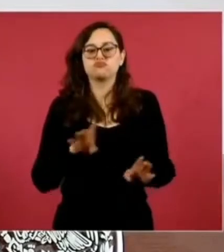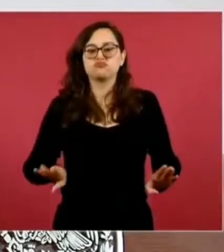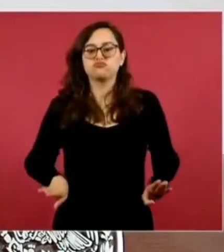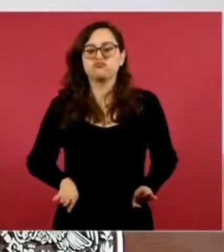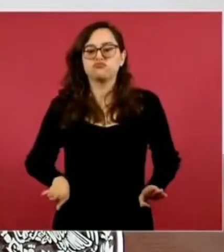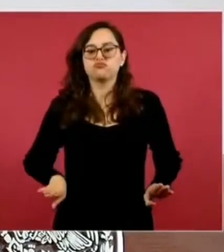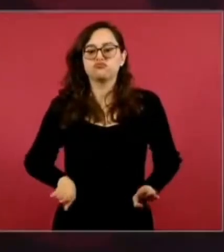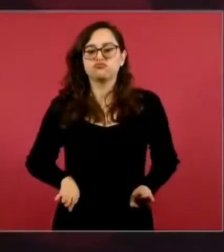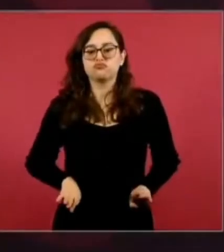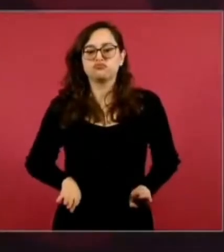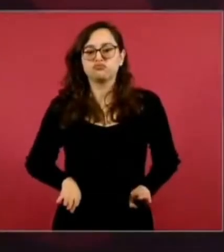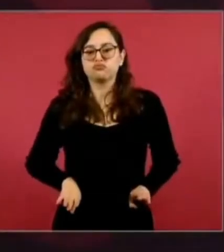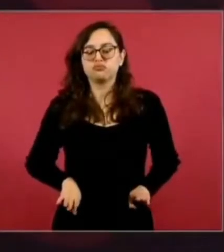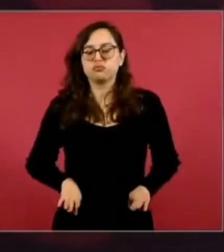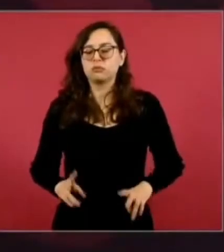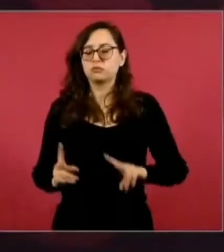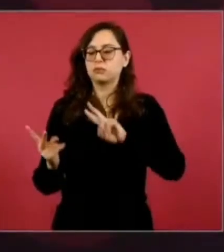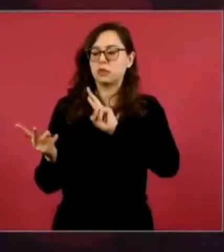como de buena vecindad.